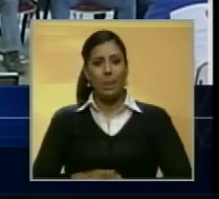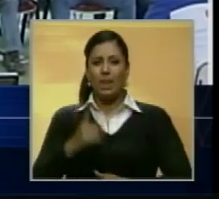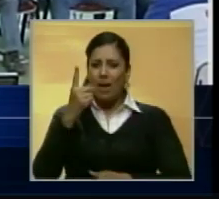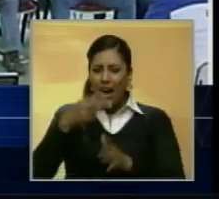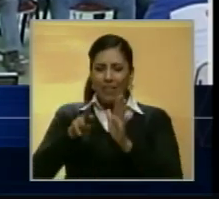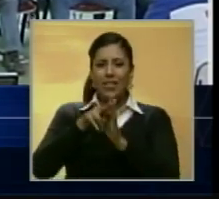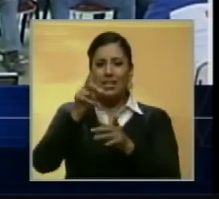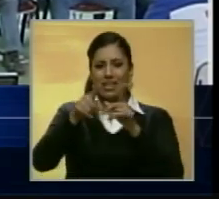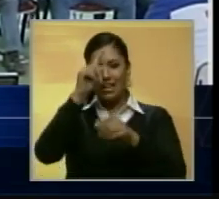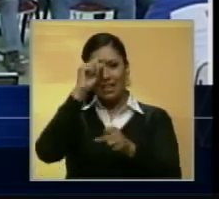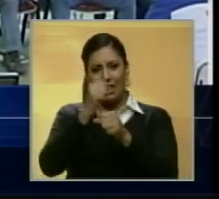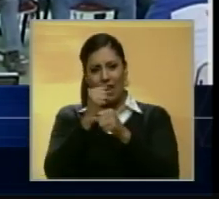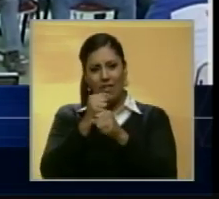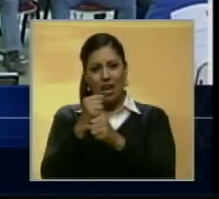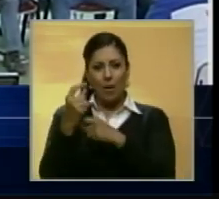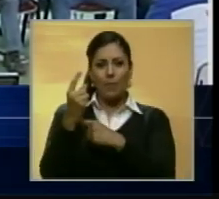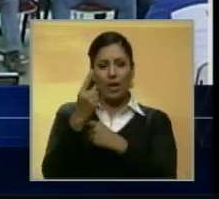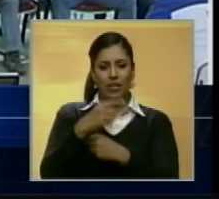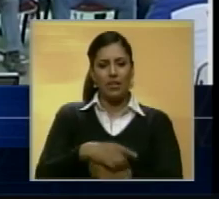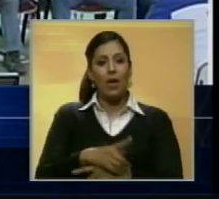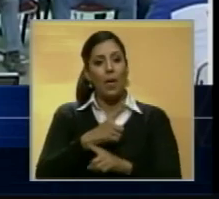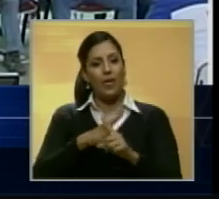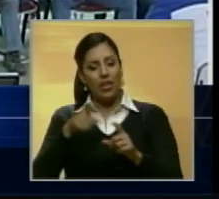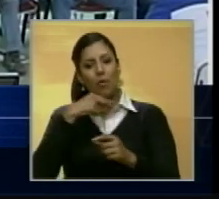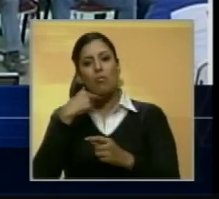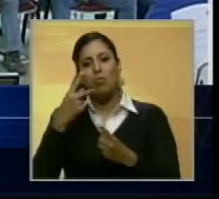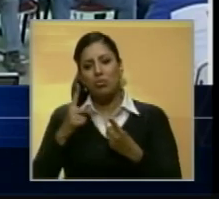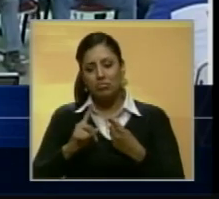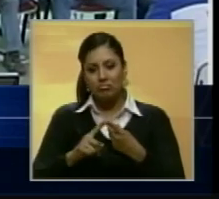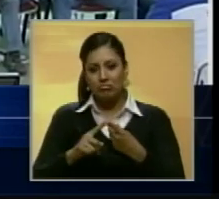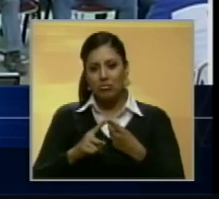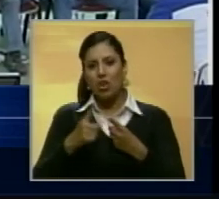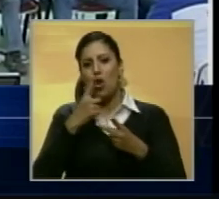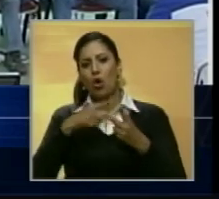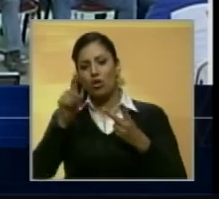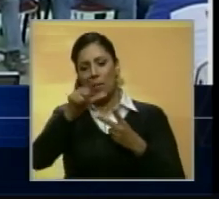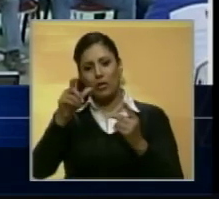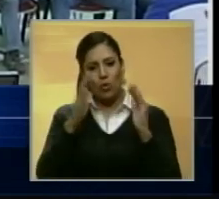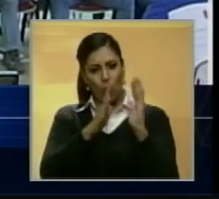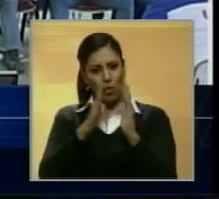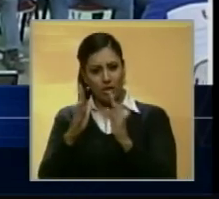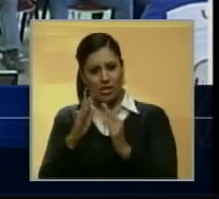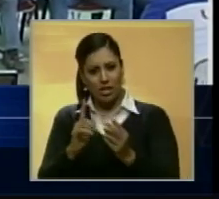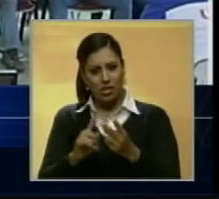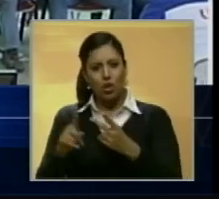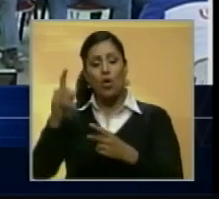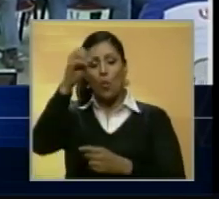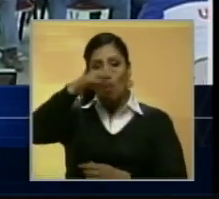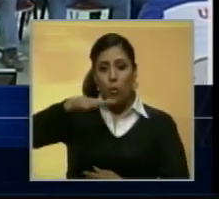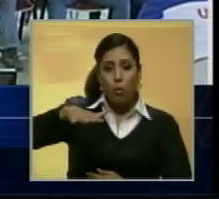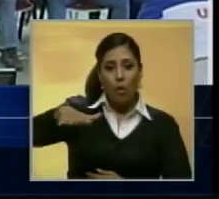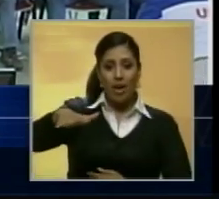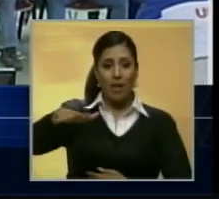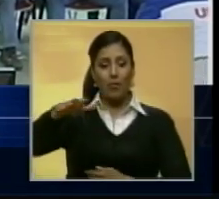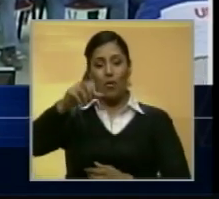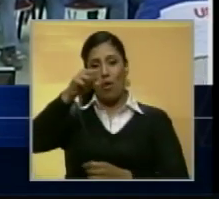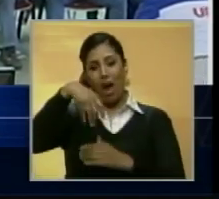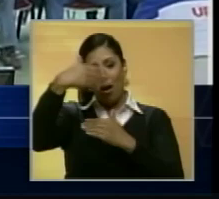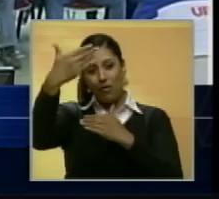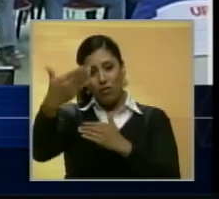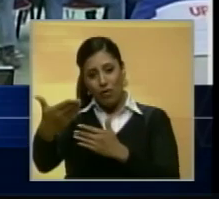veces trabajamos con vanguardias, la vocería, la gente organizada y el pueblo llano